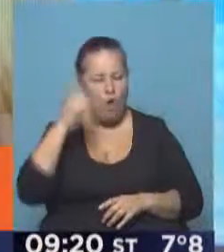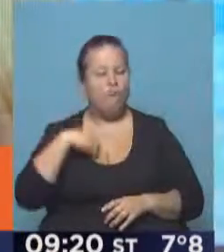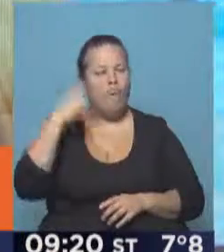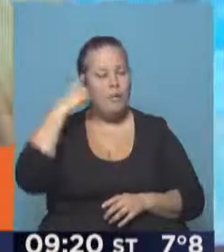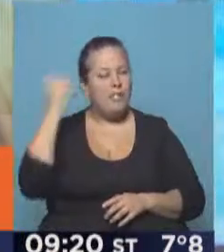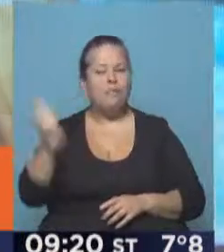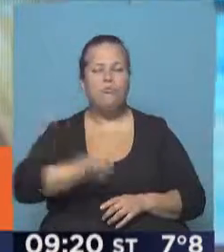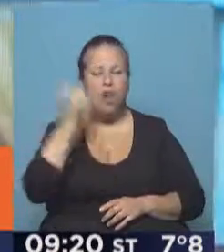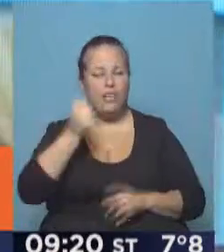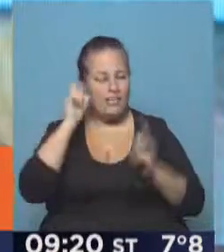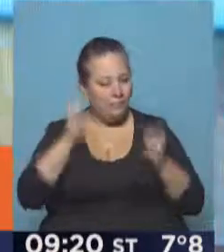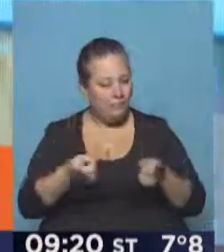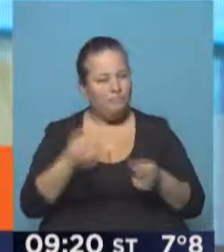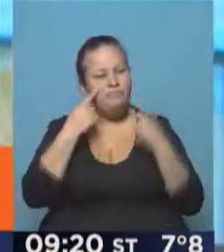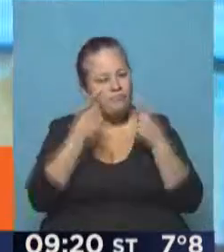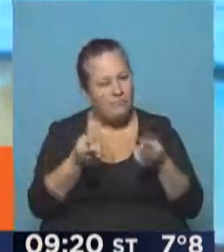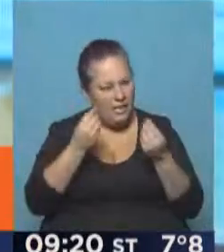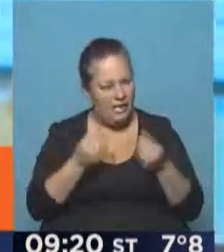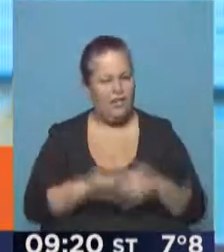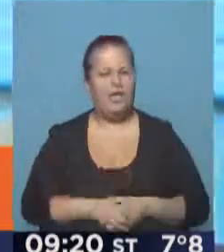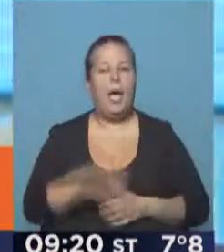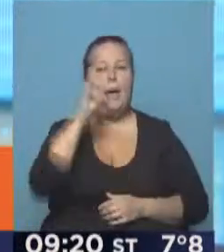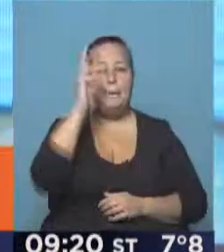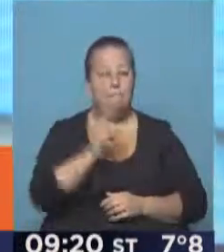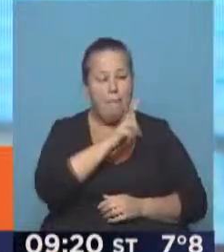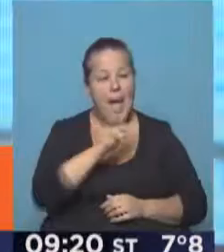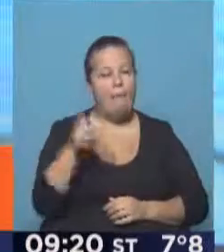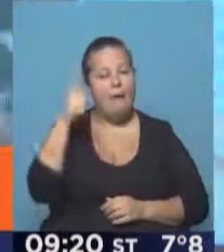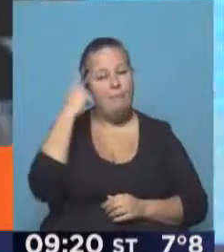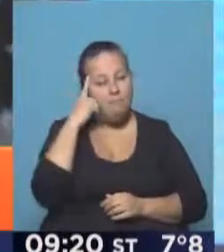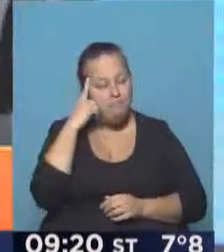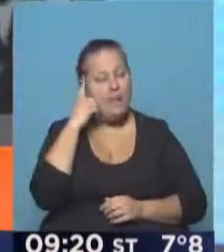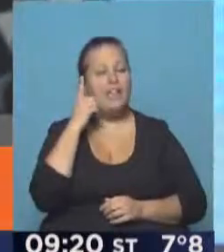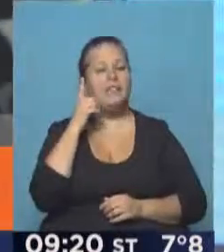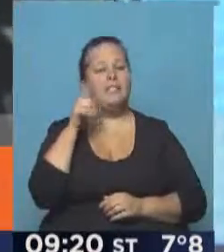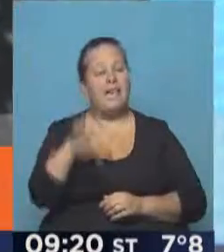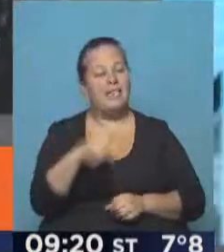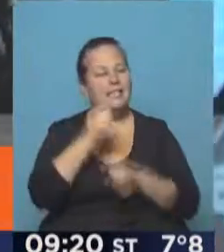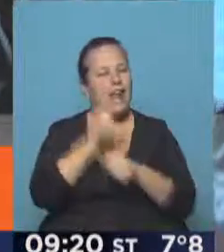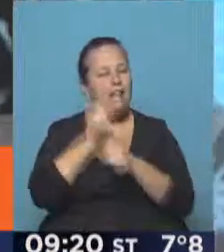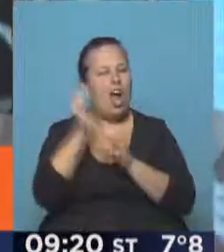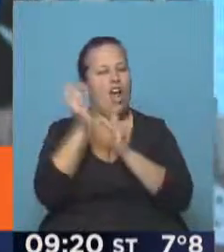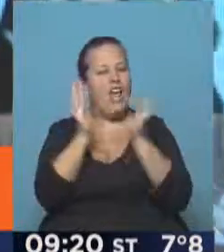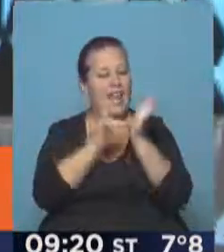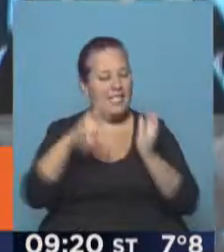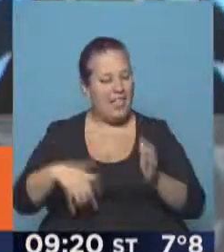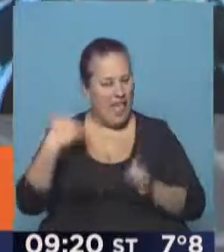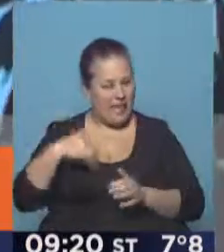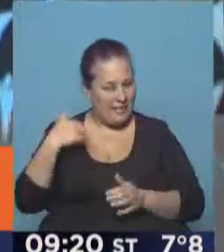parece a mí que es importante también escuchar esto. El Papa considera que es tarea de la Iglesia